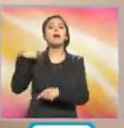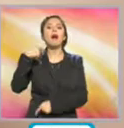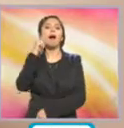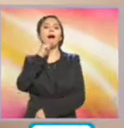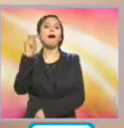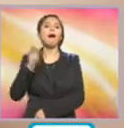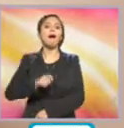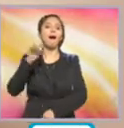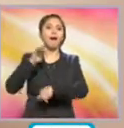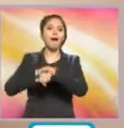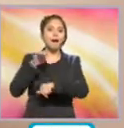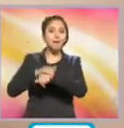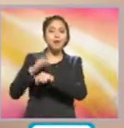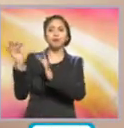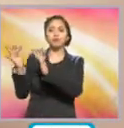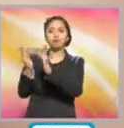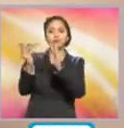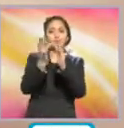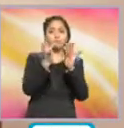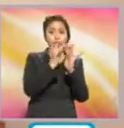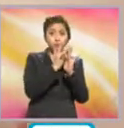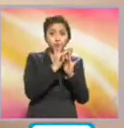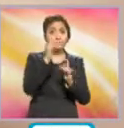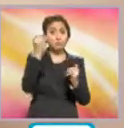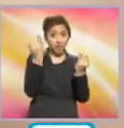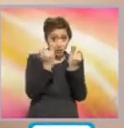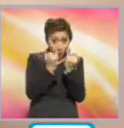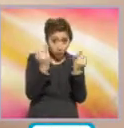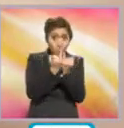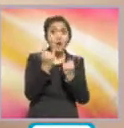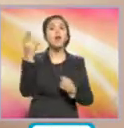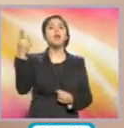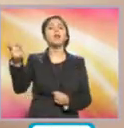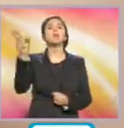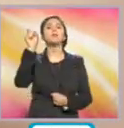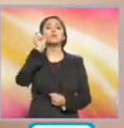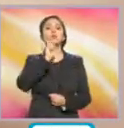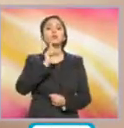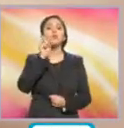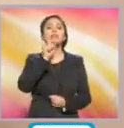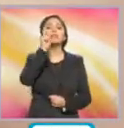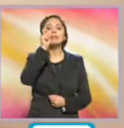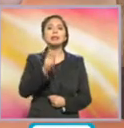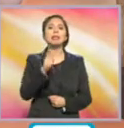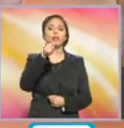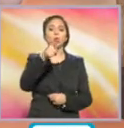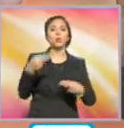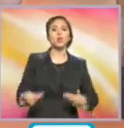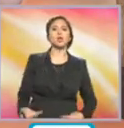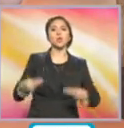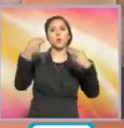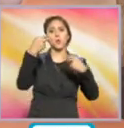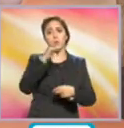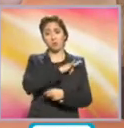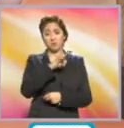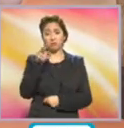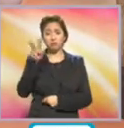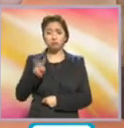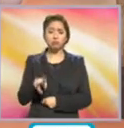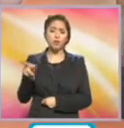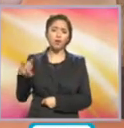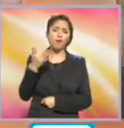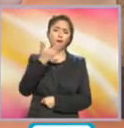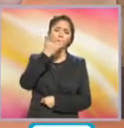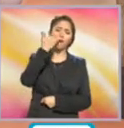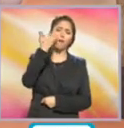ahí podemos ver cómo las amas de casa también pueden tener una oportunidad de negocio. Claro. Y con una flor tan especial,